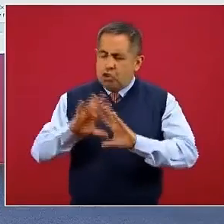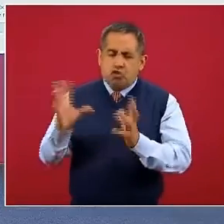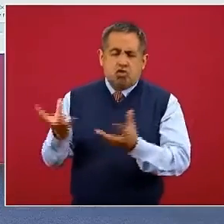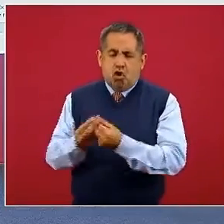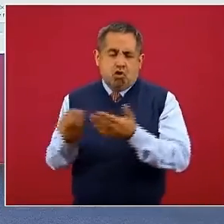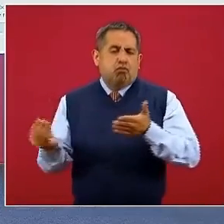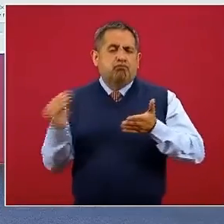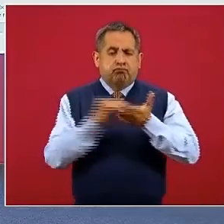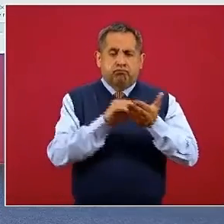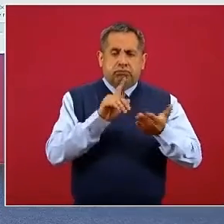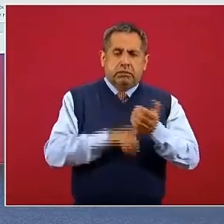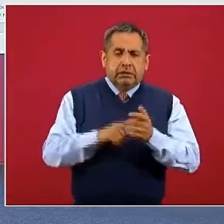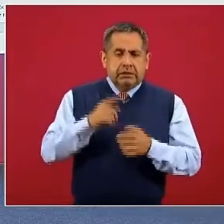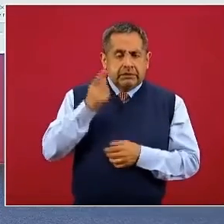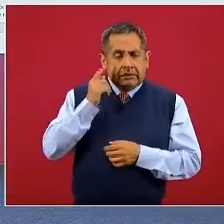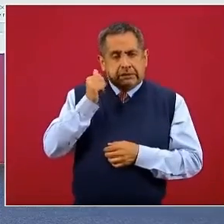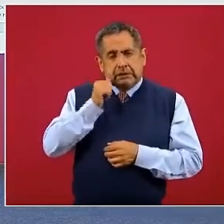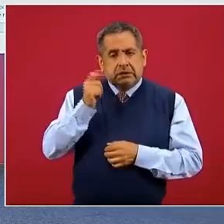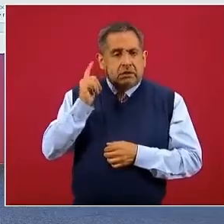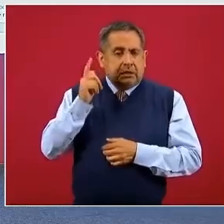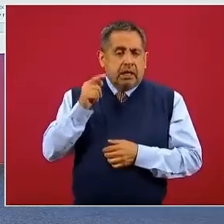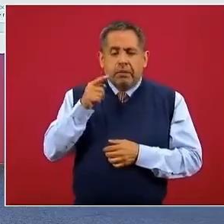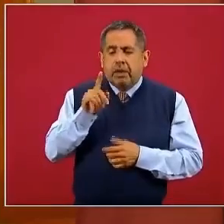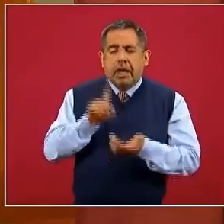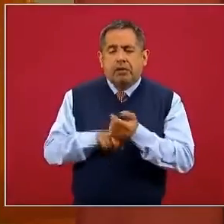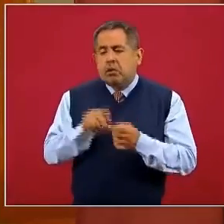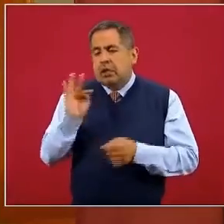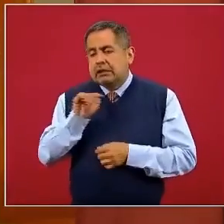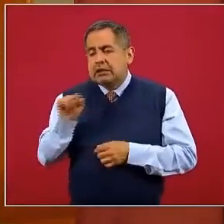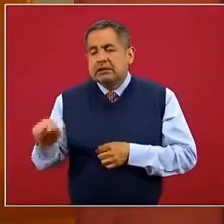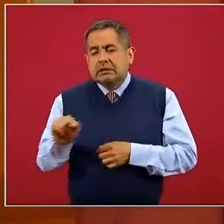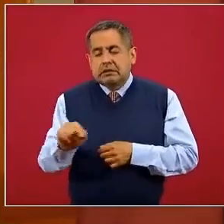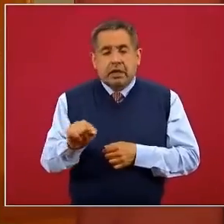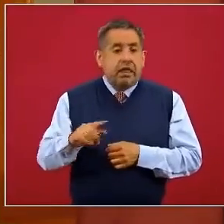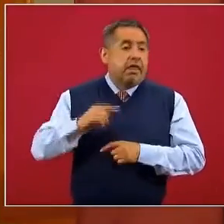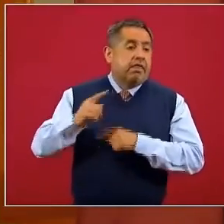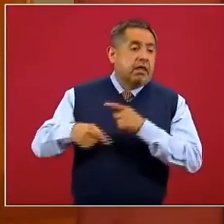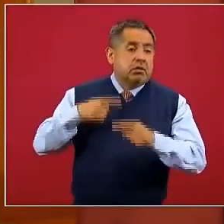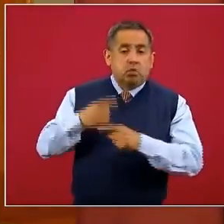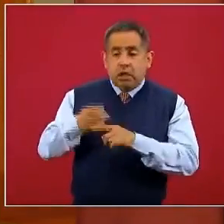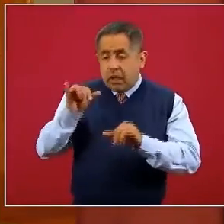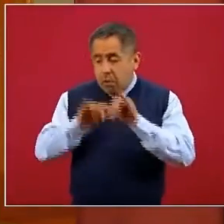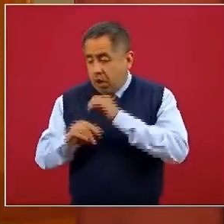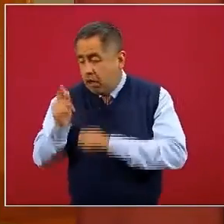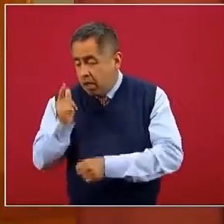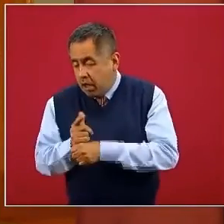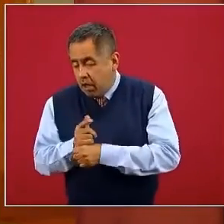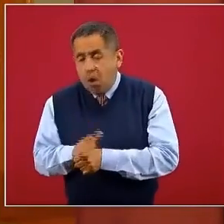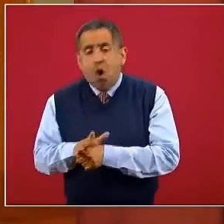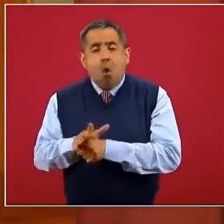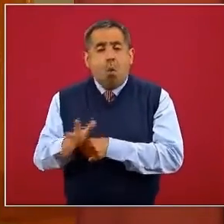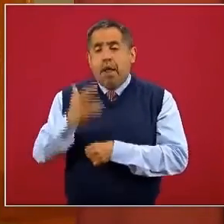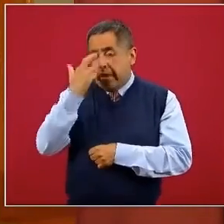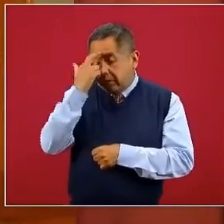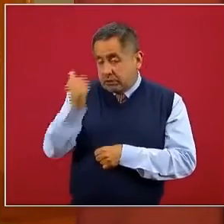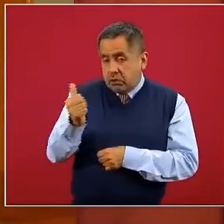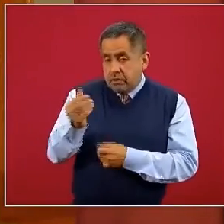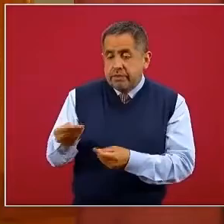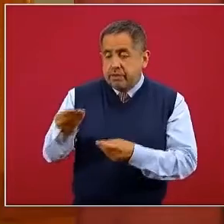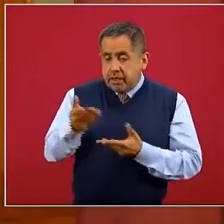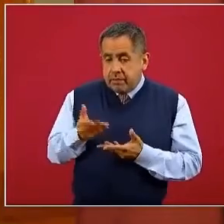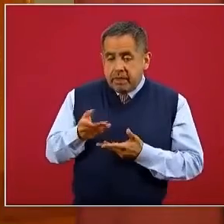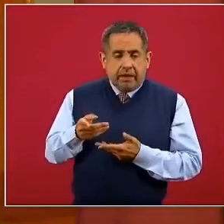dado que siempre hay una expectativa que en estos grupos, cuando salga su resultado de laboratorio o cuando conozcamos el resultado de